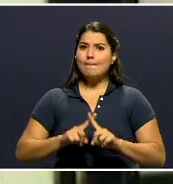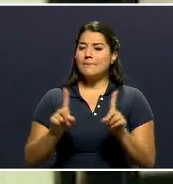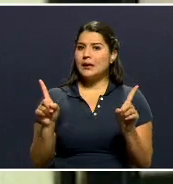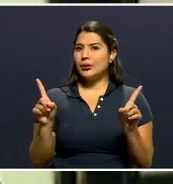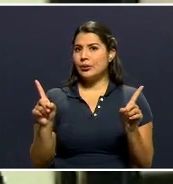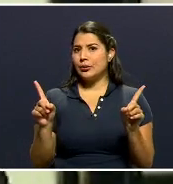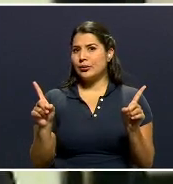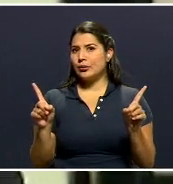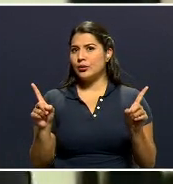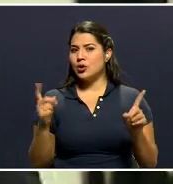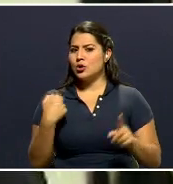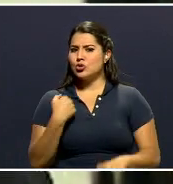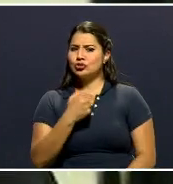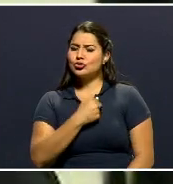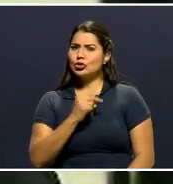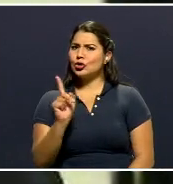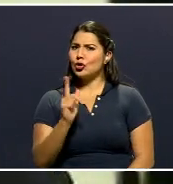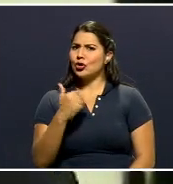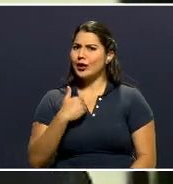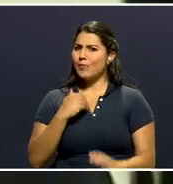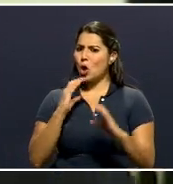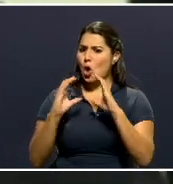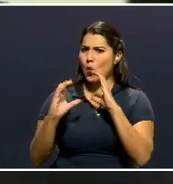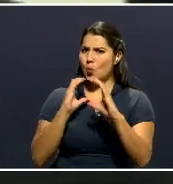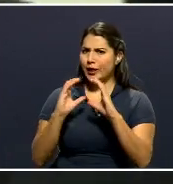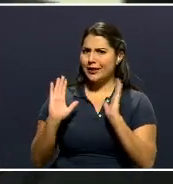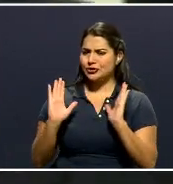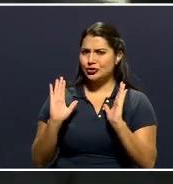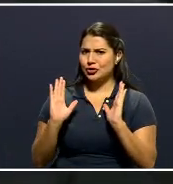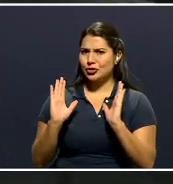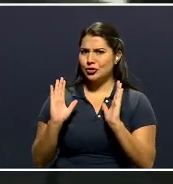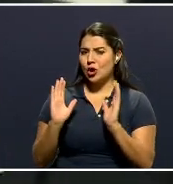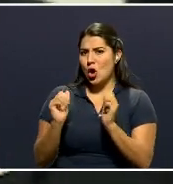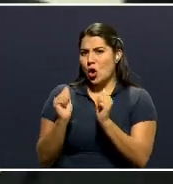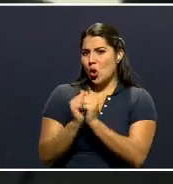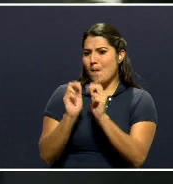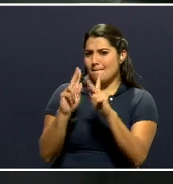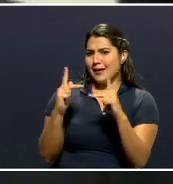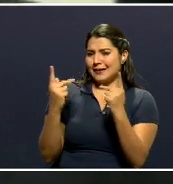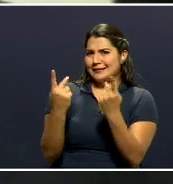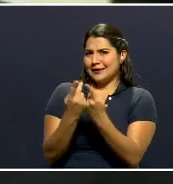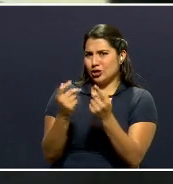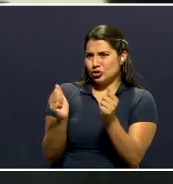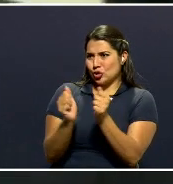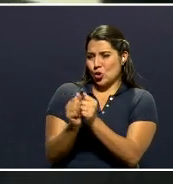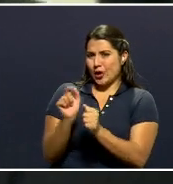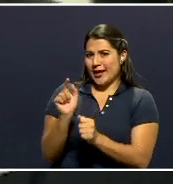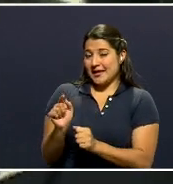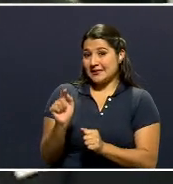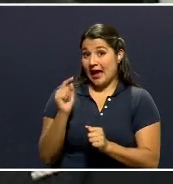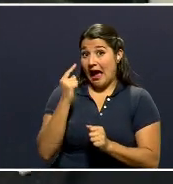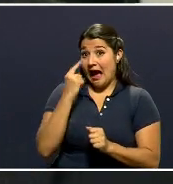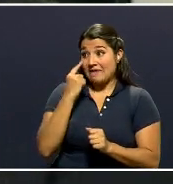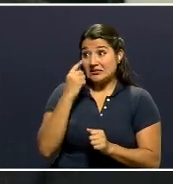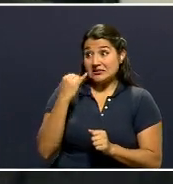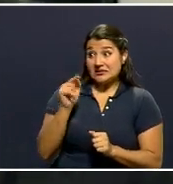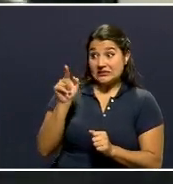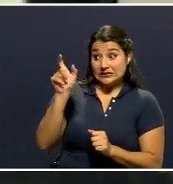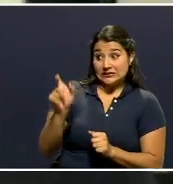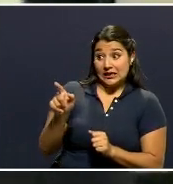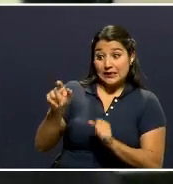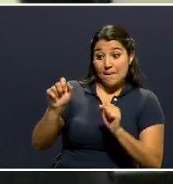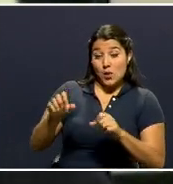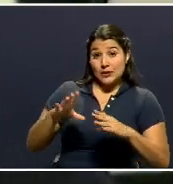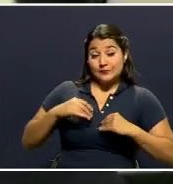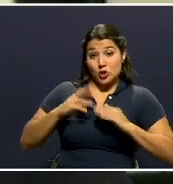pero no hemos tenido una comunicación directa con las fracciones con ella como para ver si puede hacer el rol de